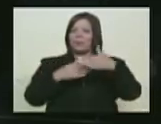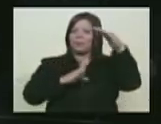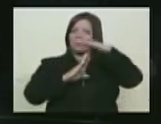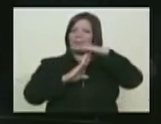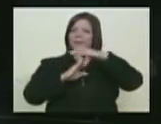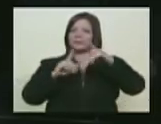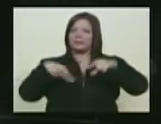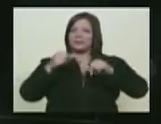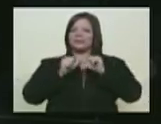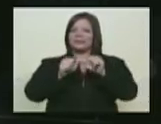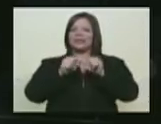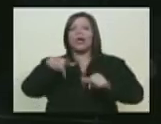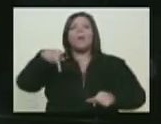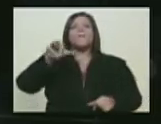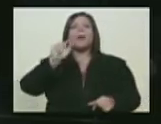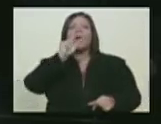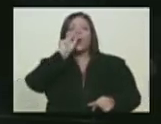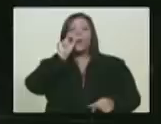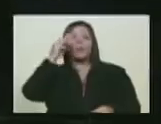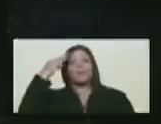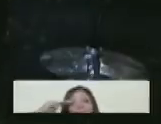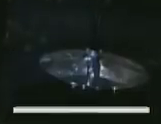Ya venimos con Paco Ignacio Taibo II.